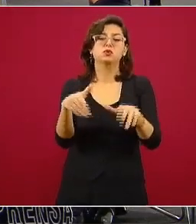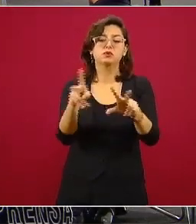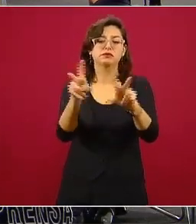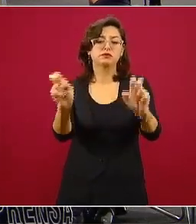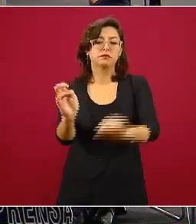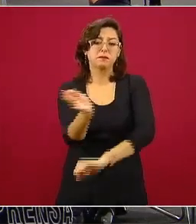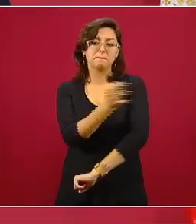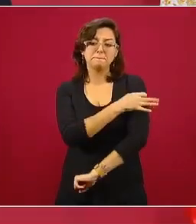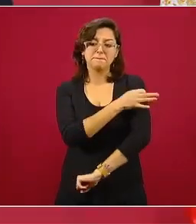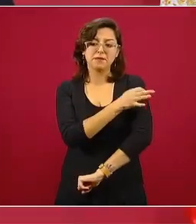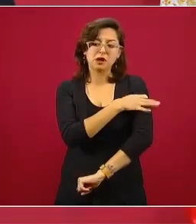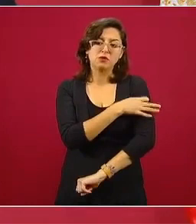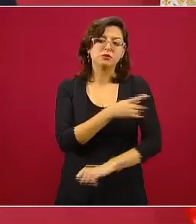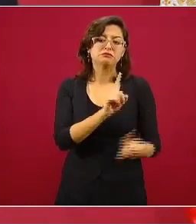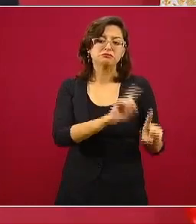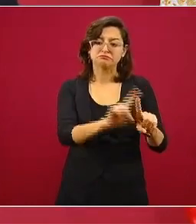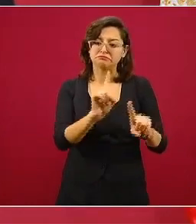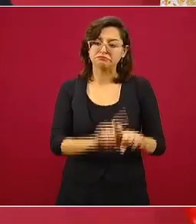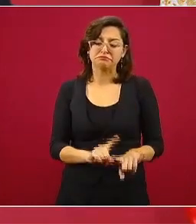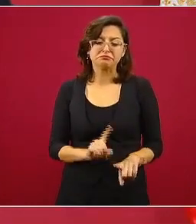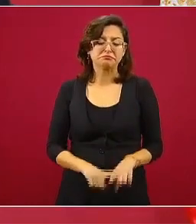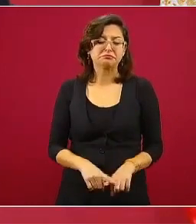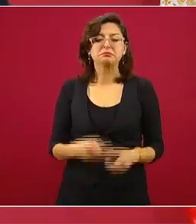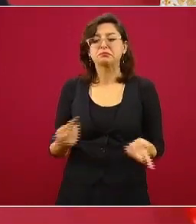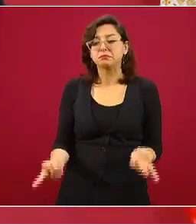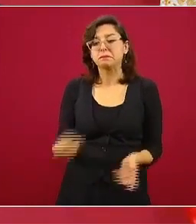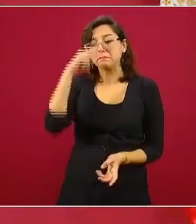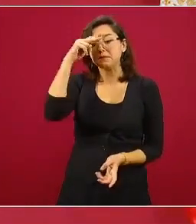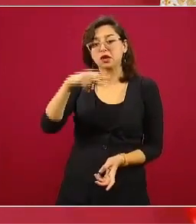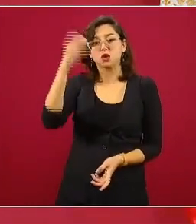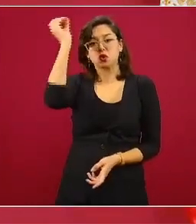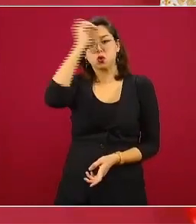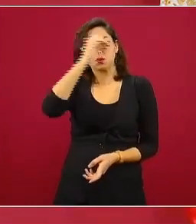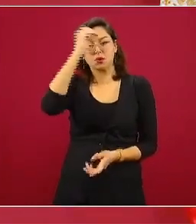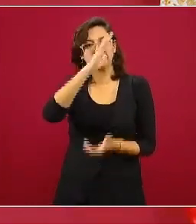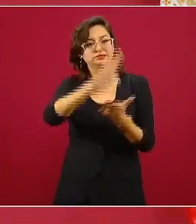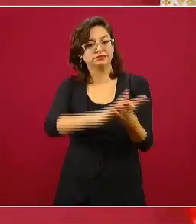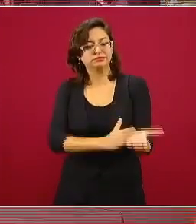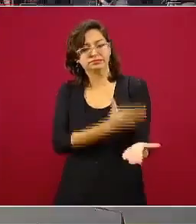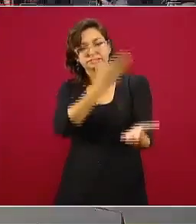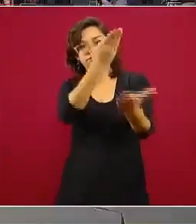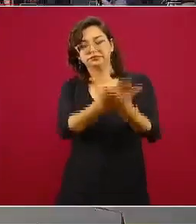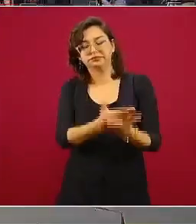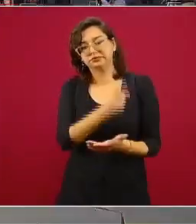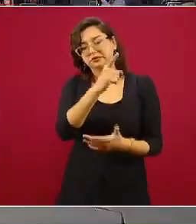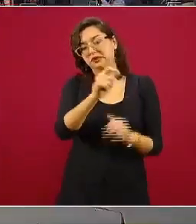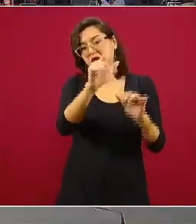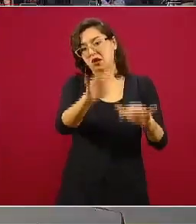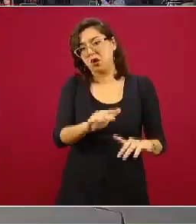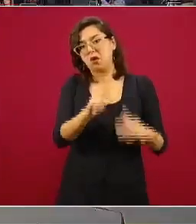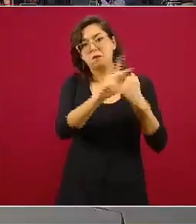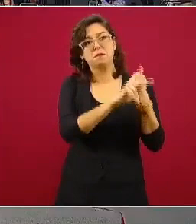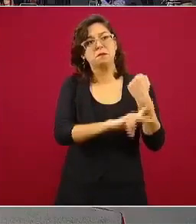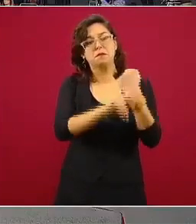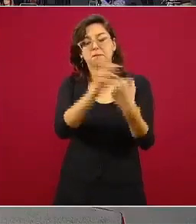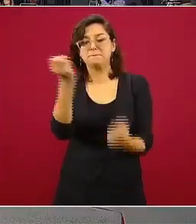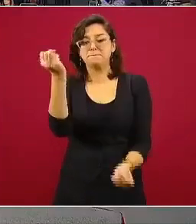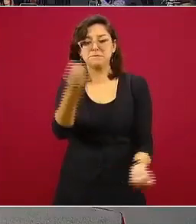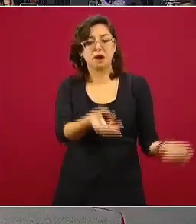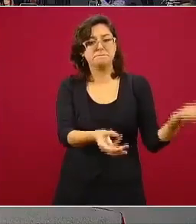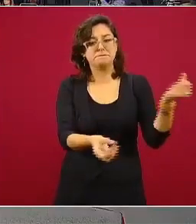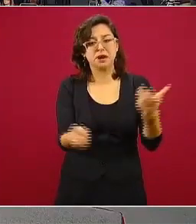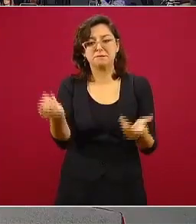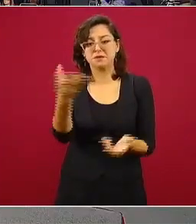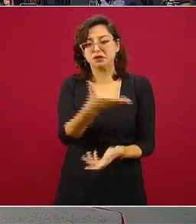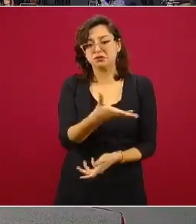que se está haciendo. El papel de México en el Concierto de las Naciones, aportando de